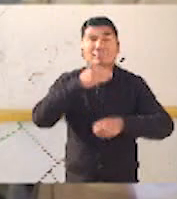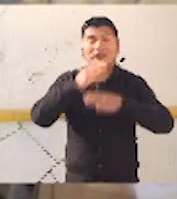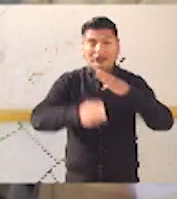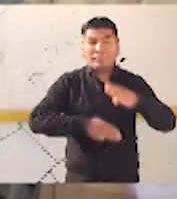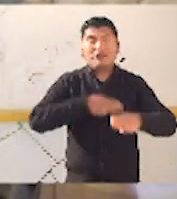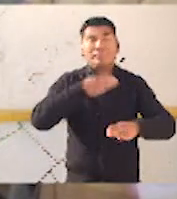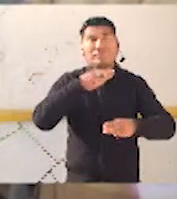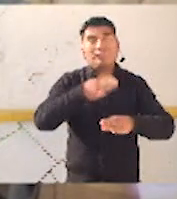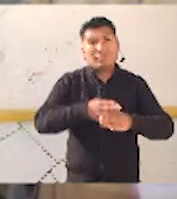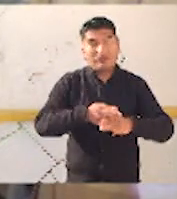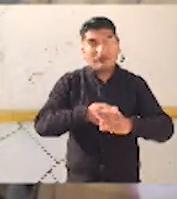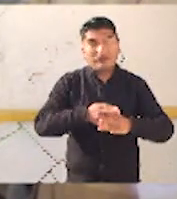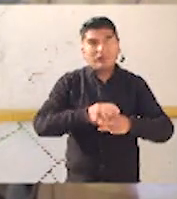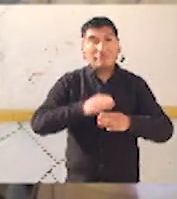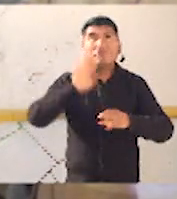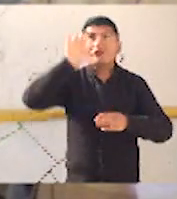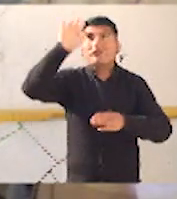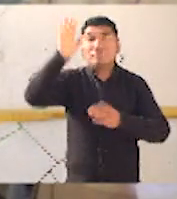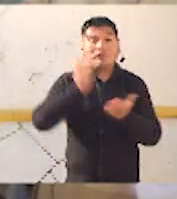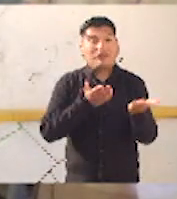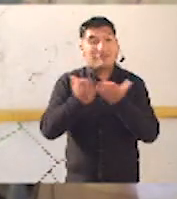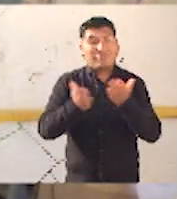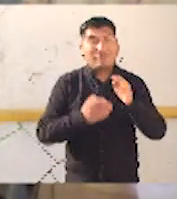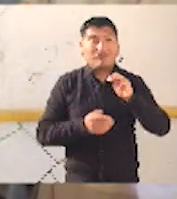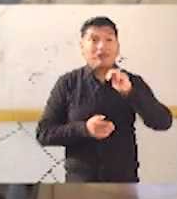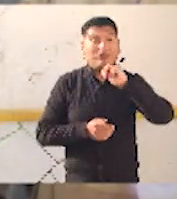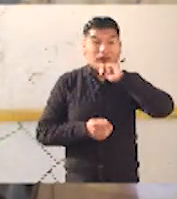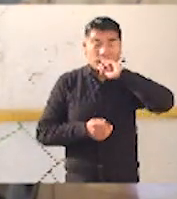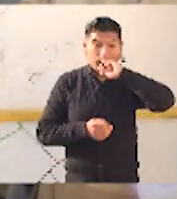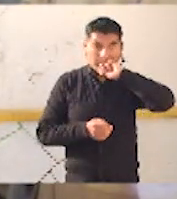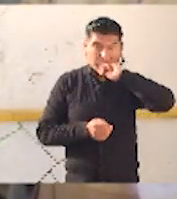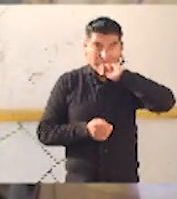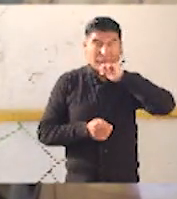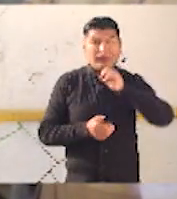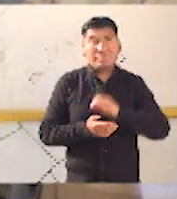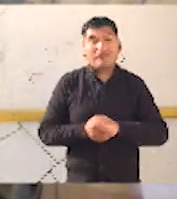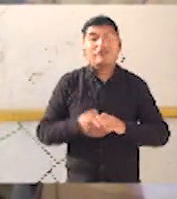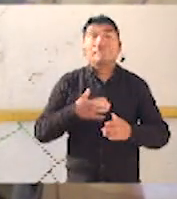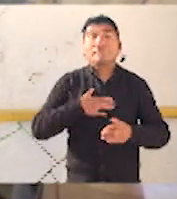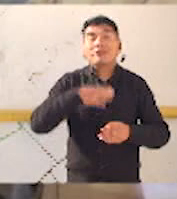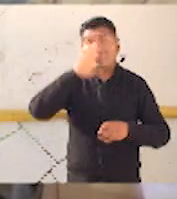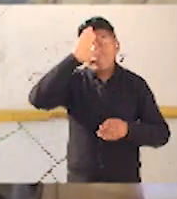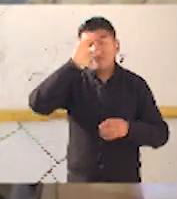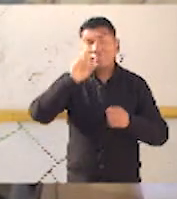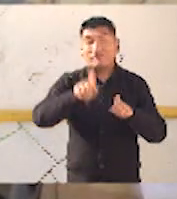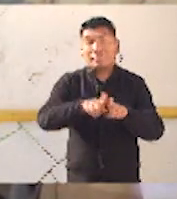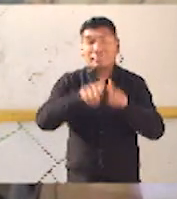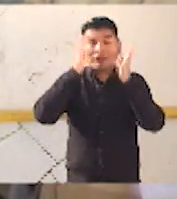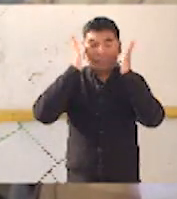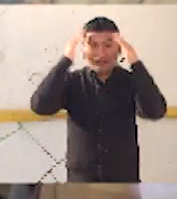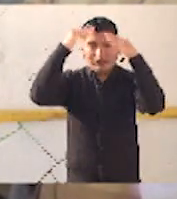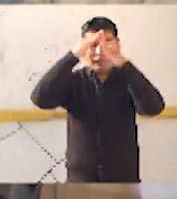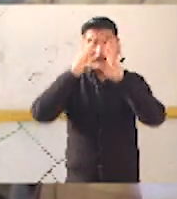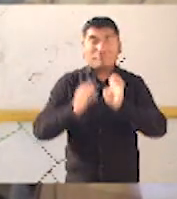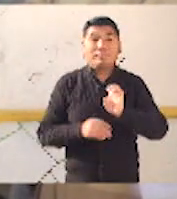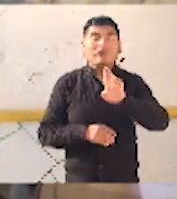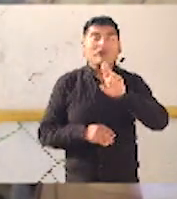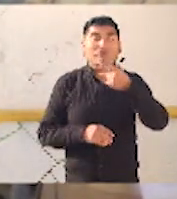tierra, a tu servidor, el Papa Francisco, a mi hermano obispo, Monseñor